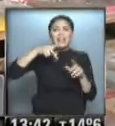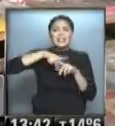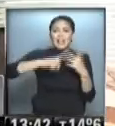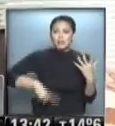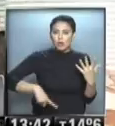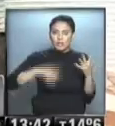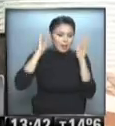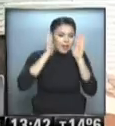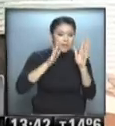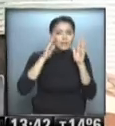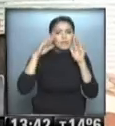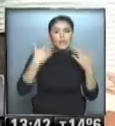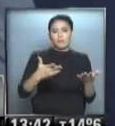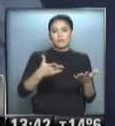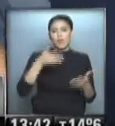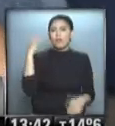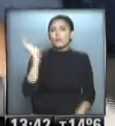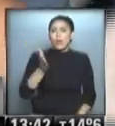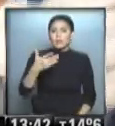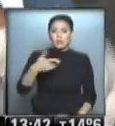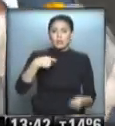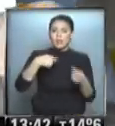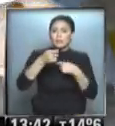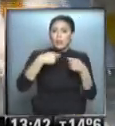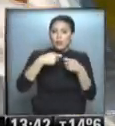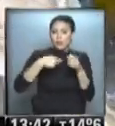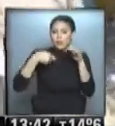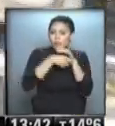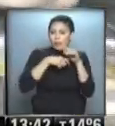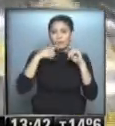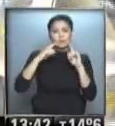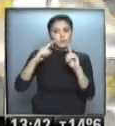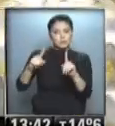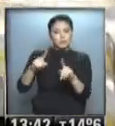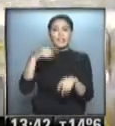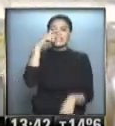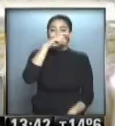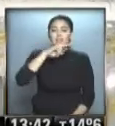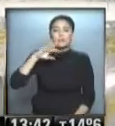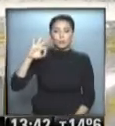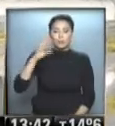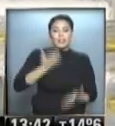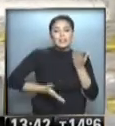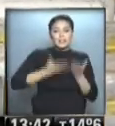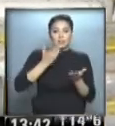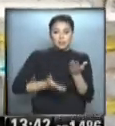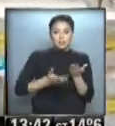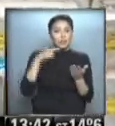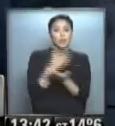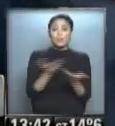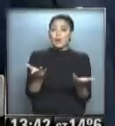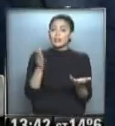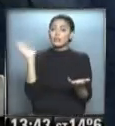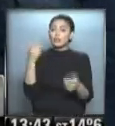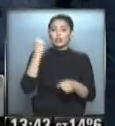tecnología dedicada a la violencia para sustentar este negocio ilegal. Estos 720 kilos es la síntesis de un